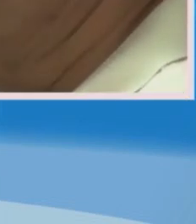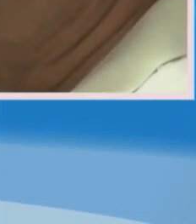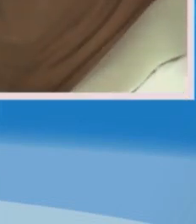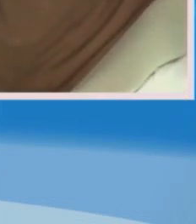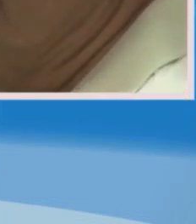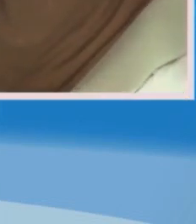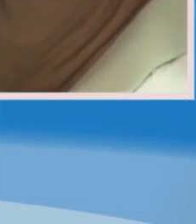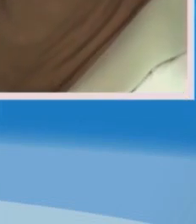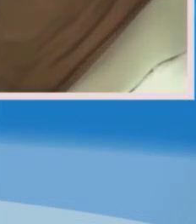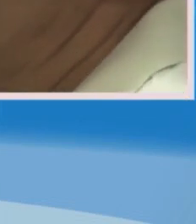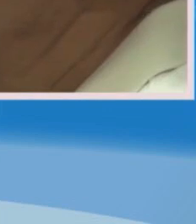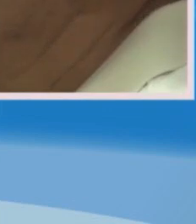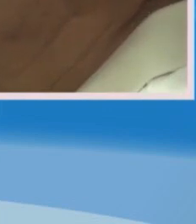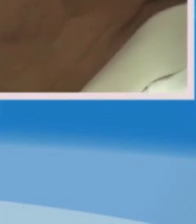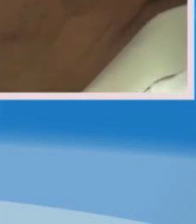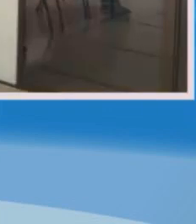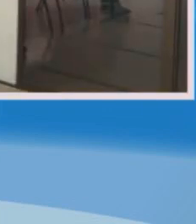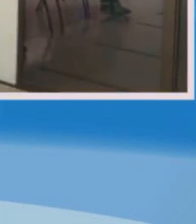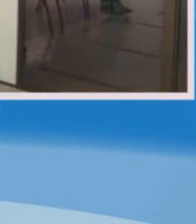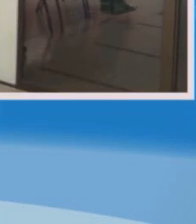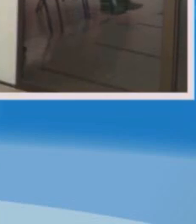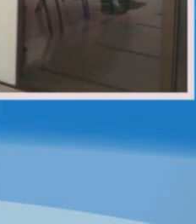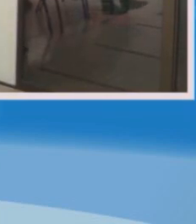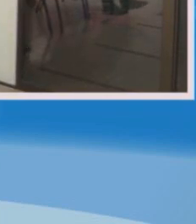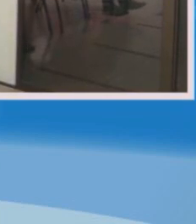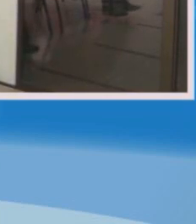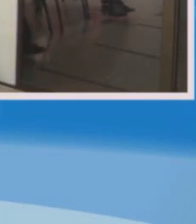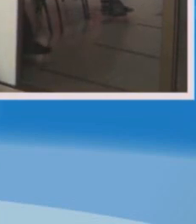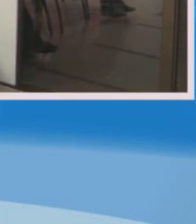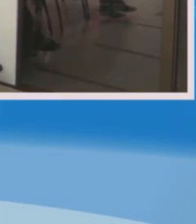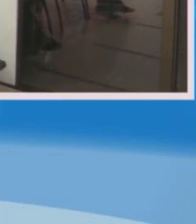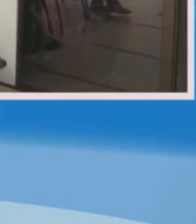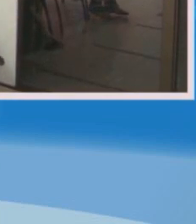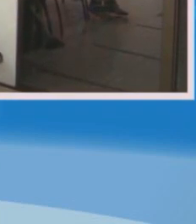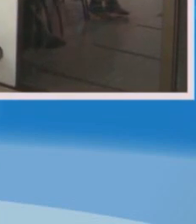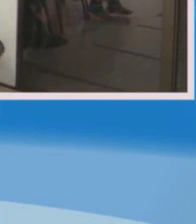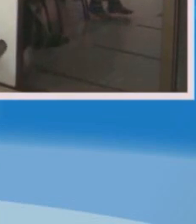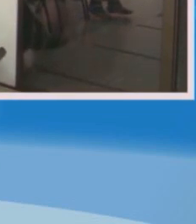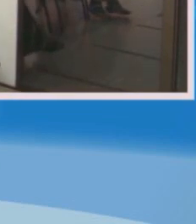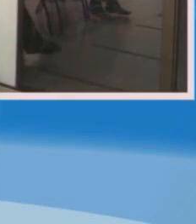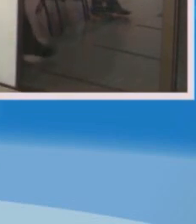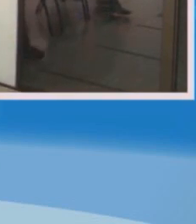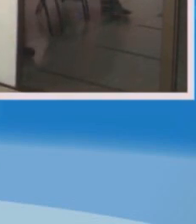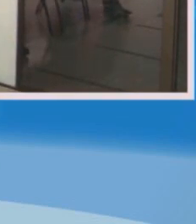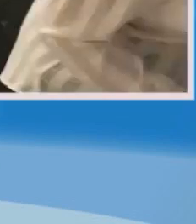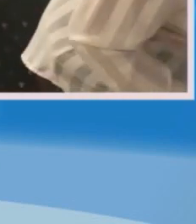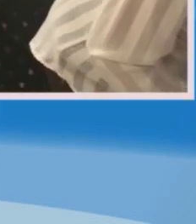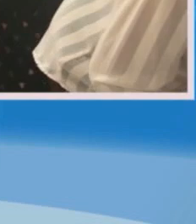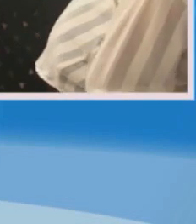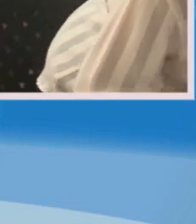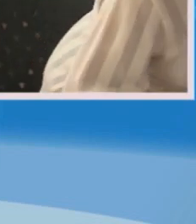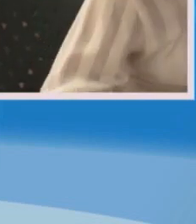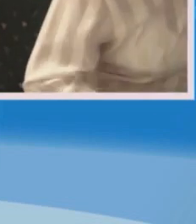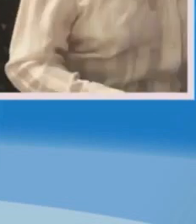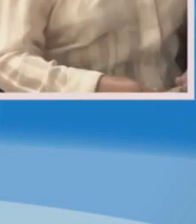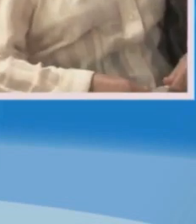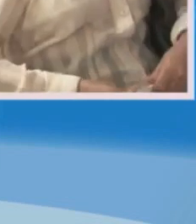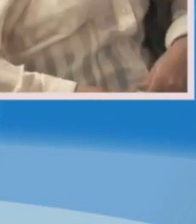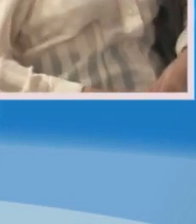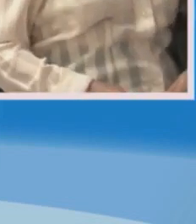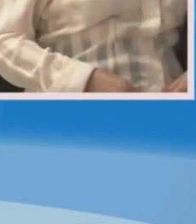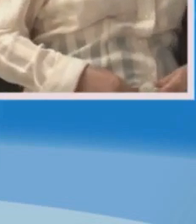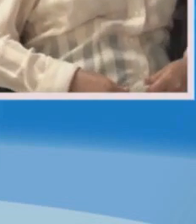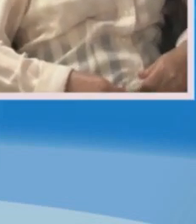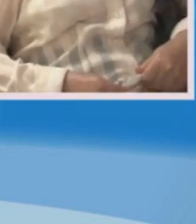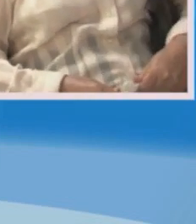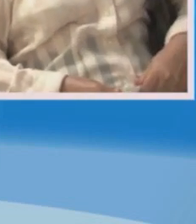esos, solamente ahora, ¿verdad? Al inicio era solo uno el que planteaba una nueva ley y es el que nosotros como grupo